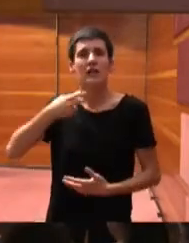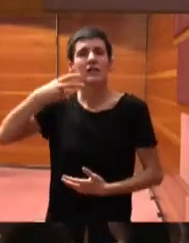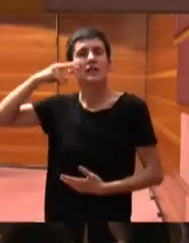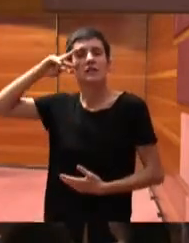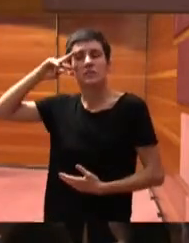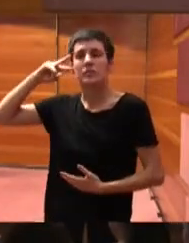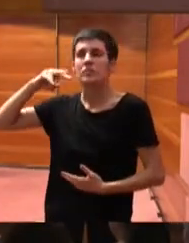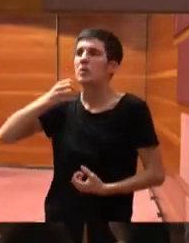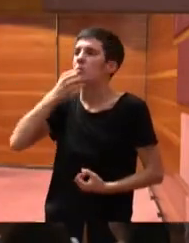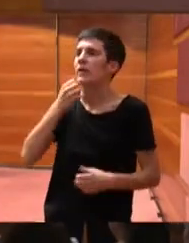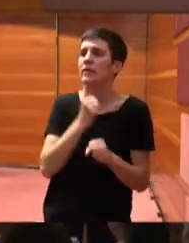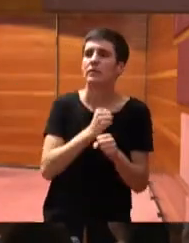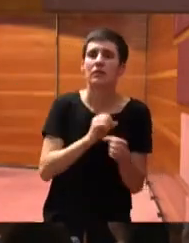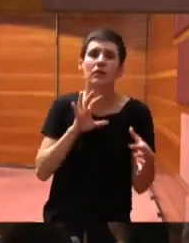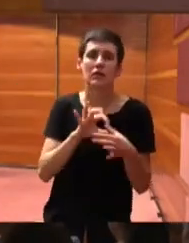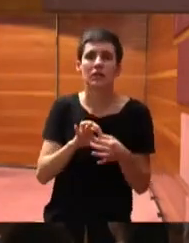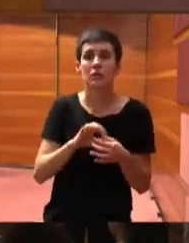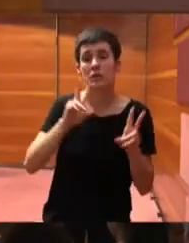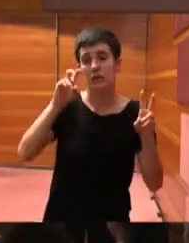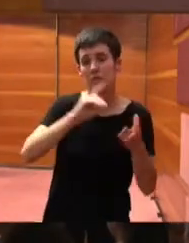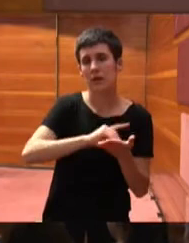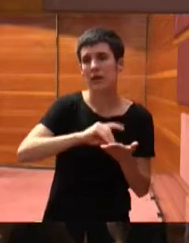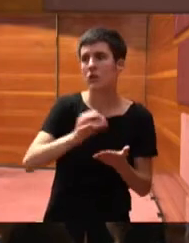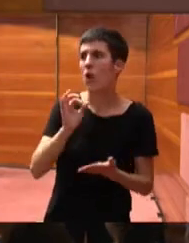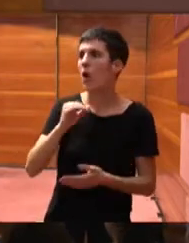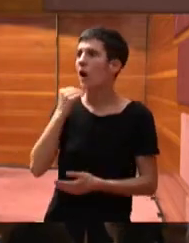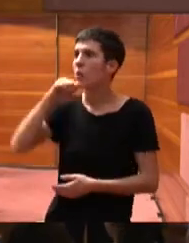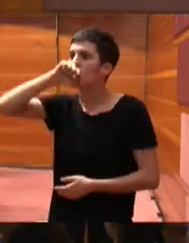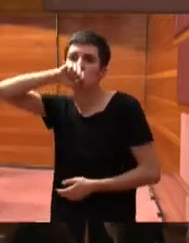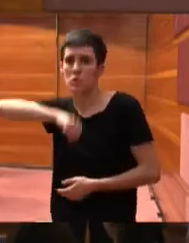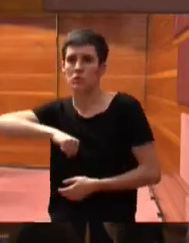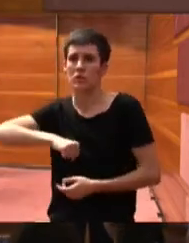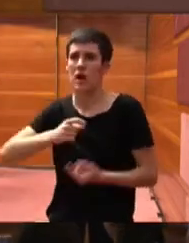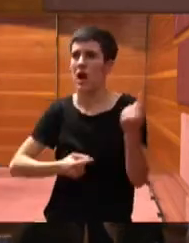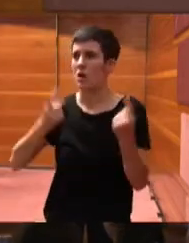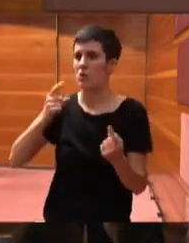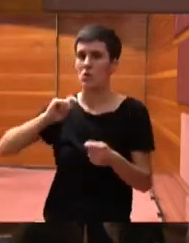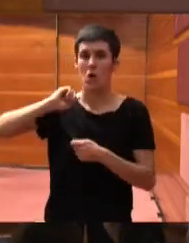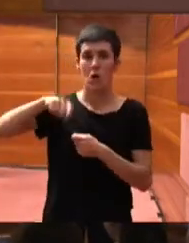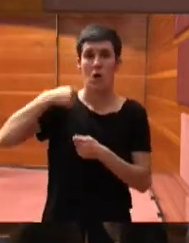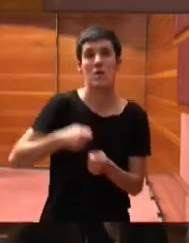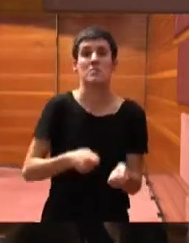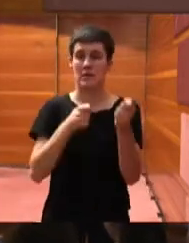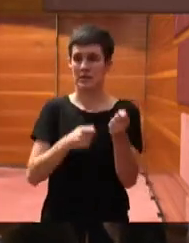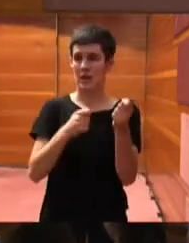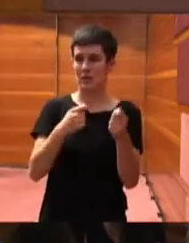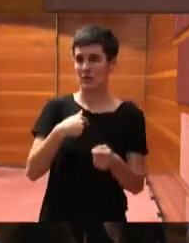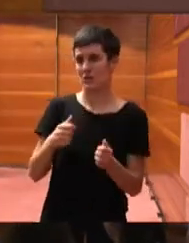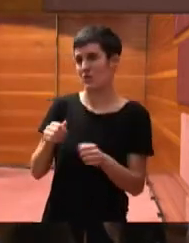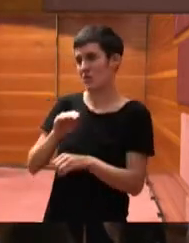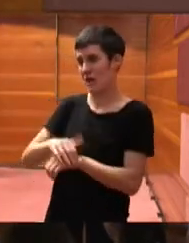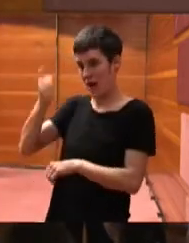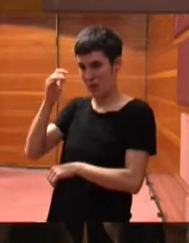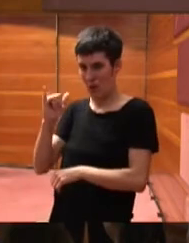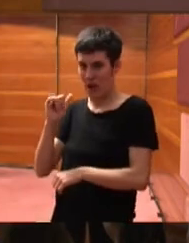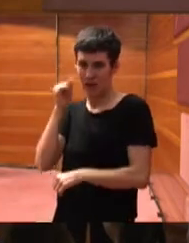en este caso, pues en el mío, en el tema de los datos, o bien por afición. Alguien que es pescador, yo tengo un amigo que ha hecho una aplicación